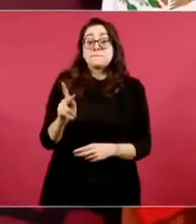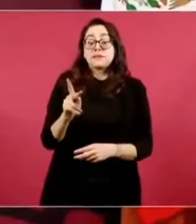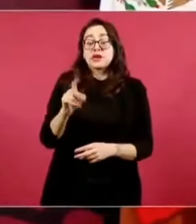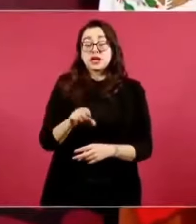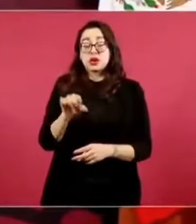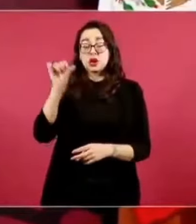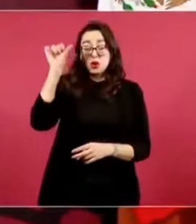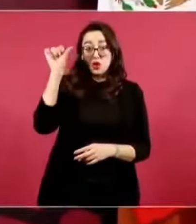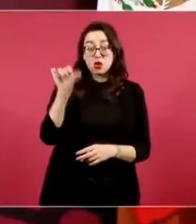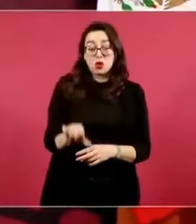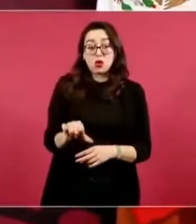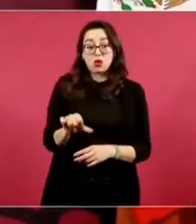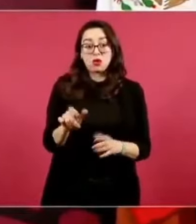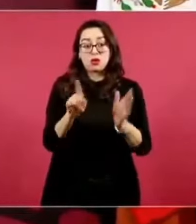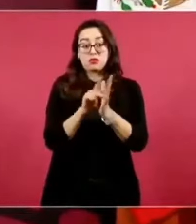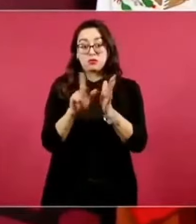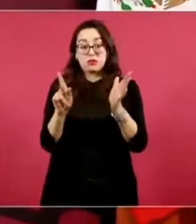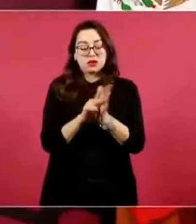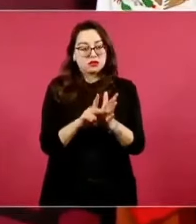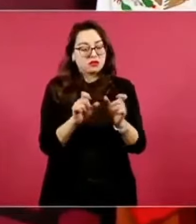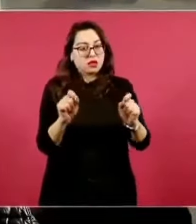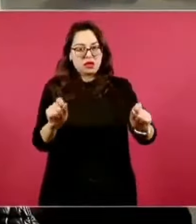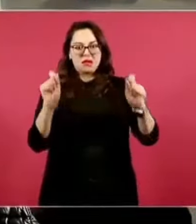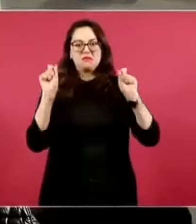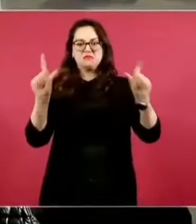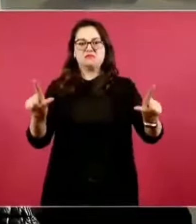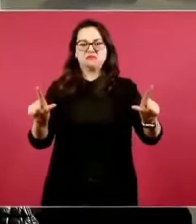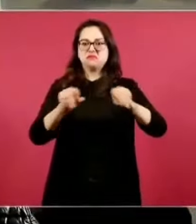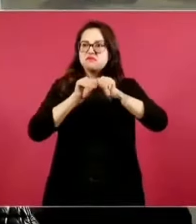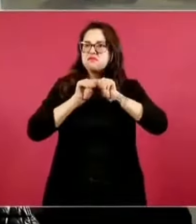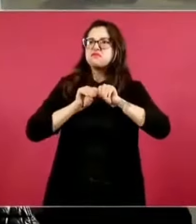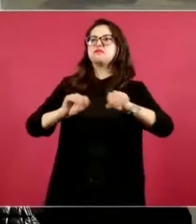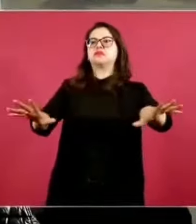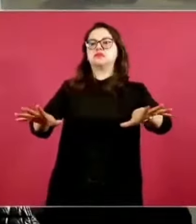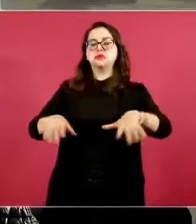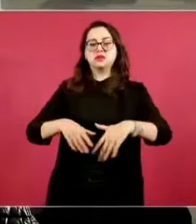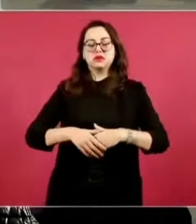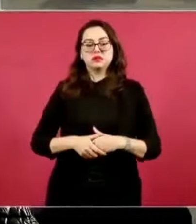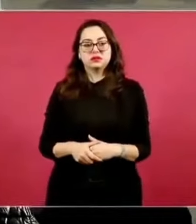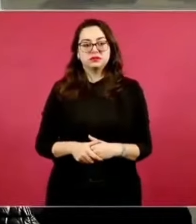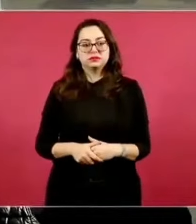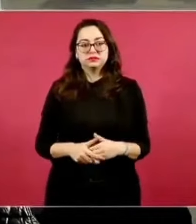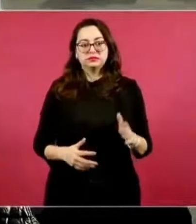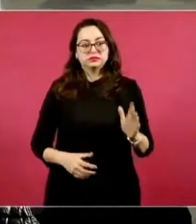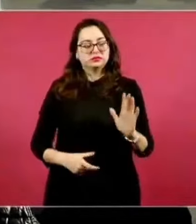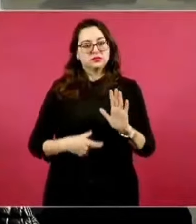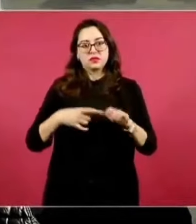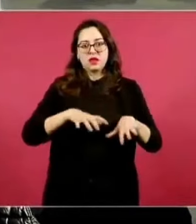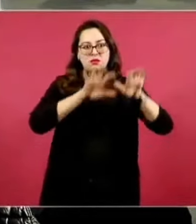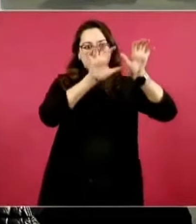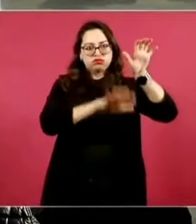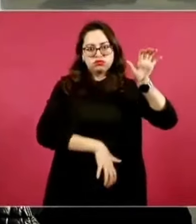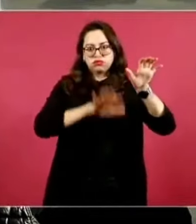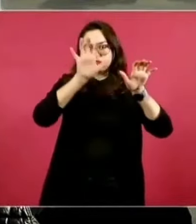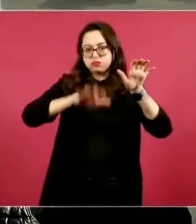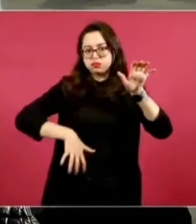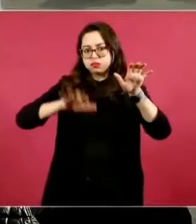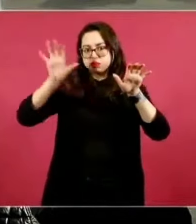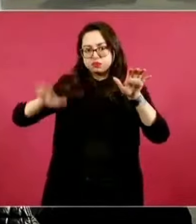nos levantamos con esto ocho columnas a ver explícanos